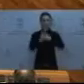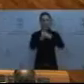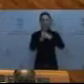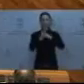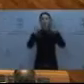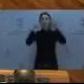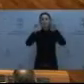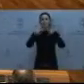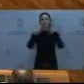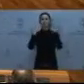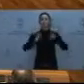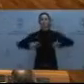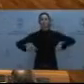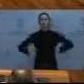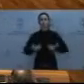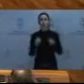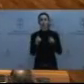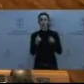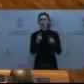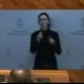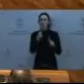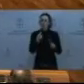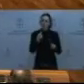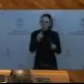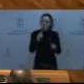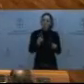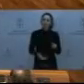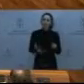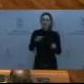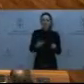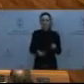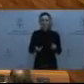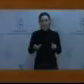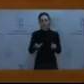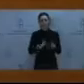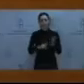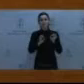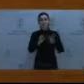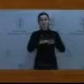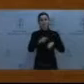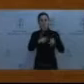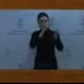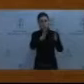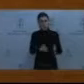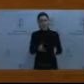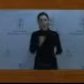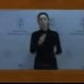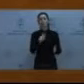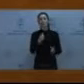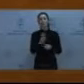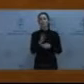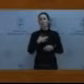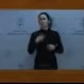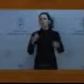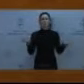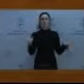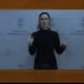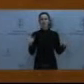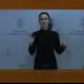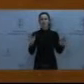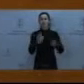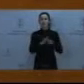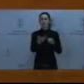concertada es importante, especialmente, no ya ni para usted ni para este portavoz, sino especialmente para todos